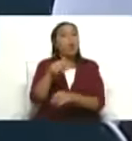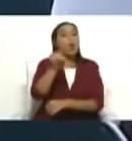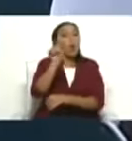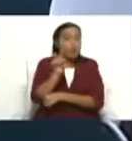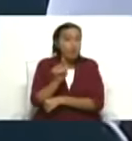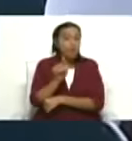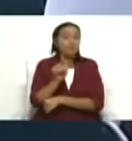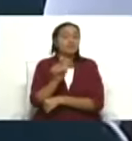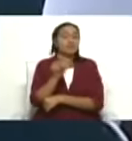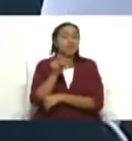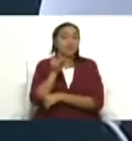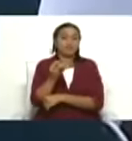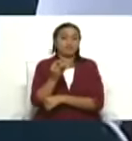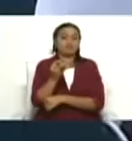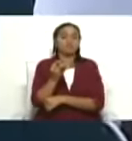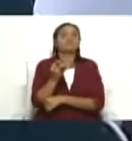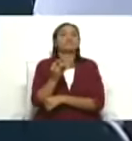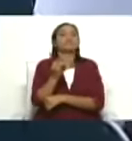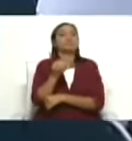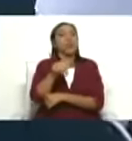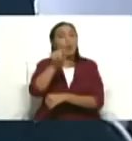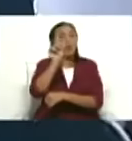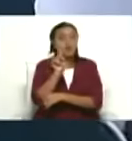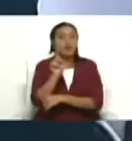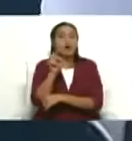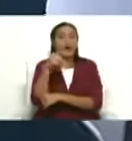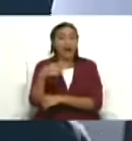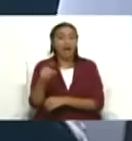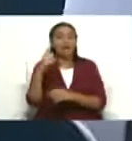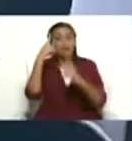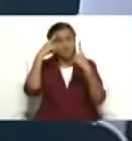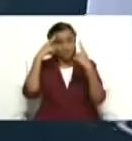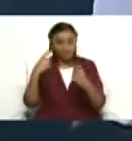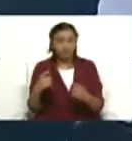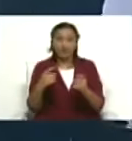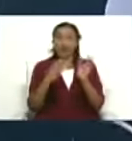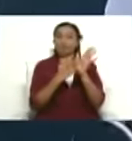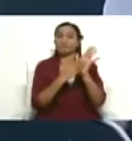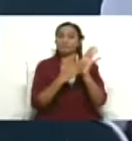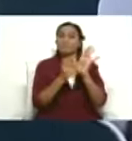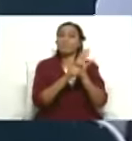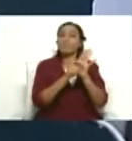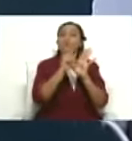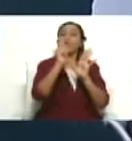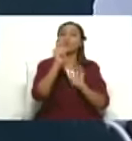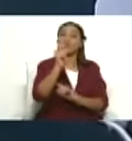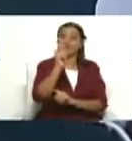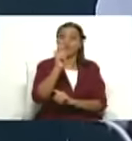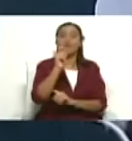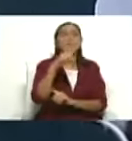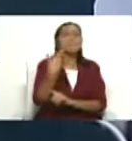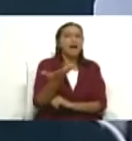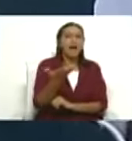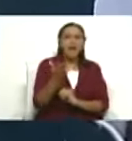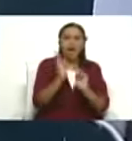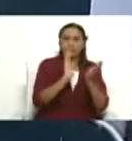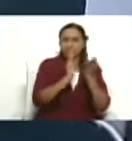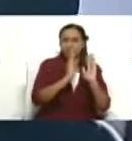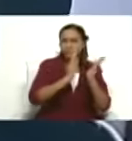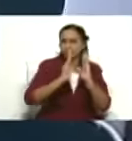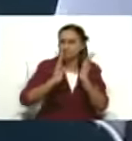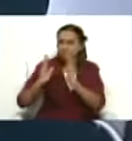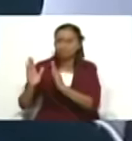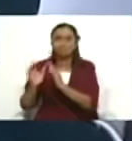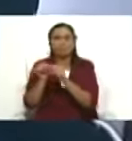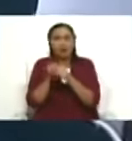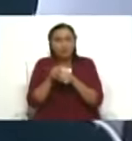venezolano debidamente capacitado por Constitución para organizar,